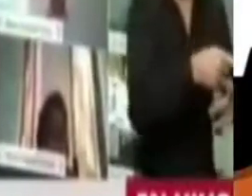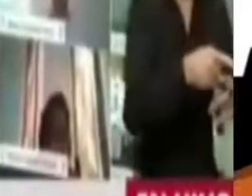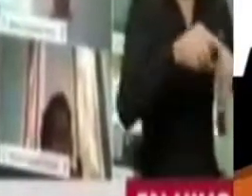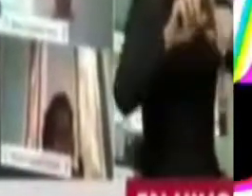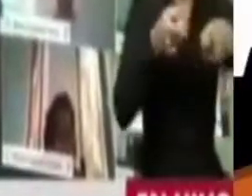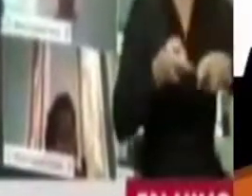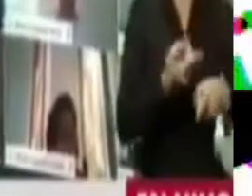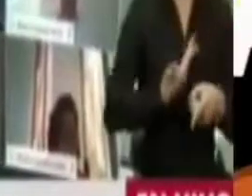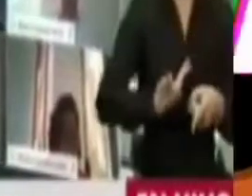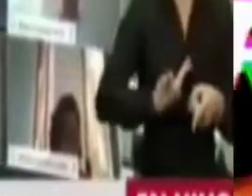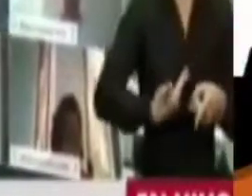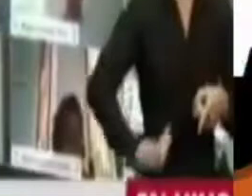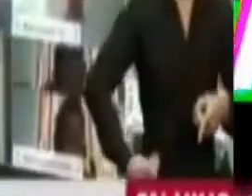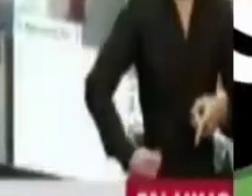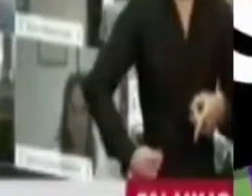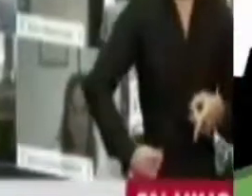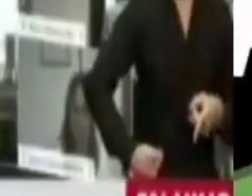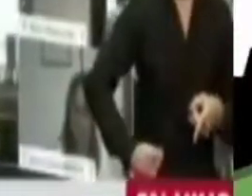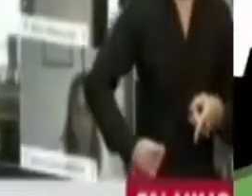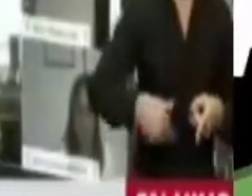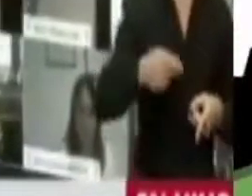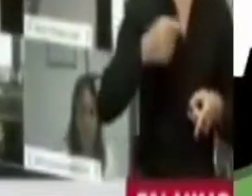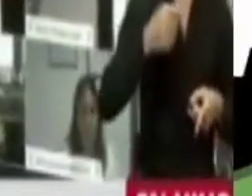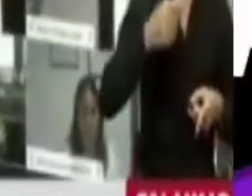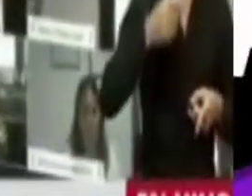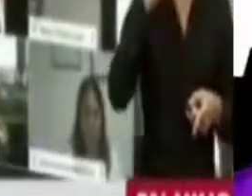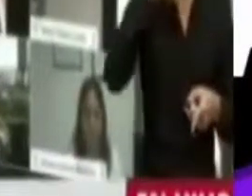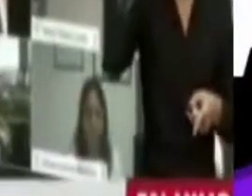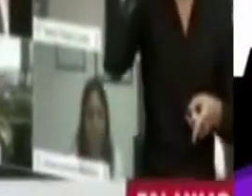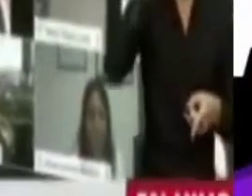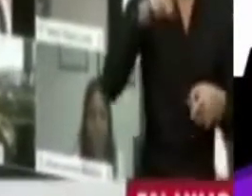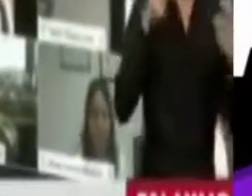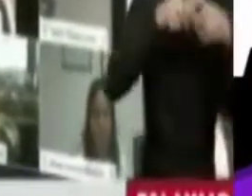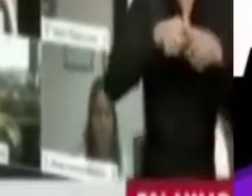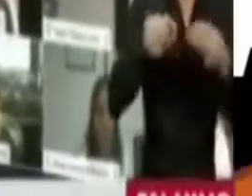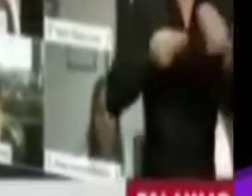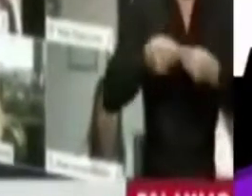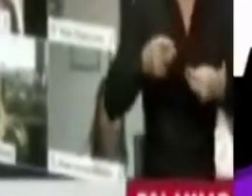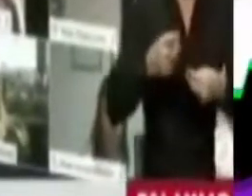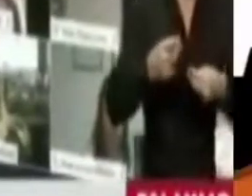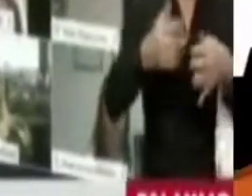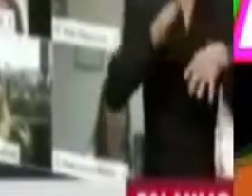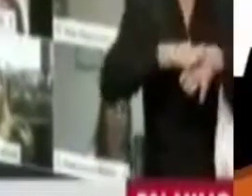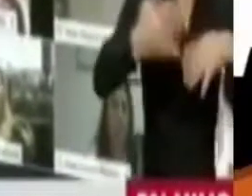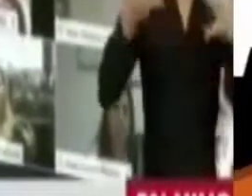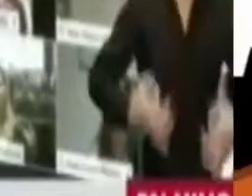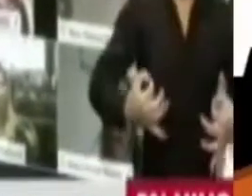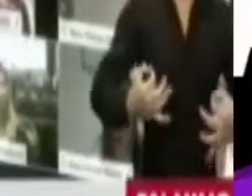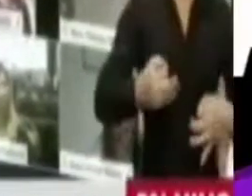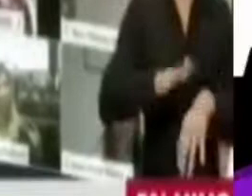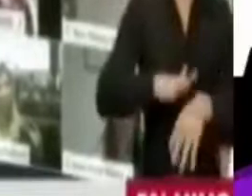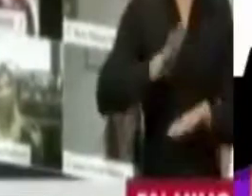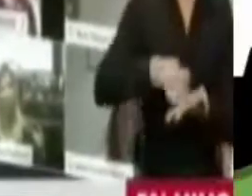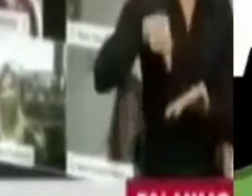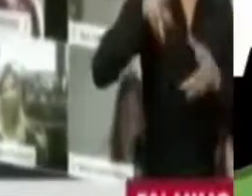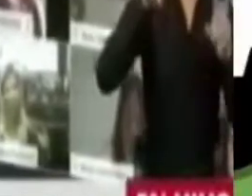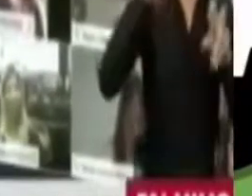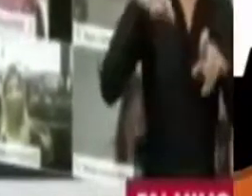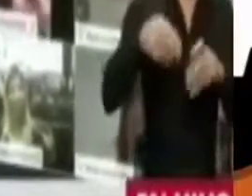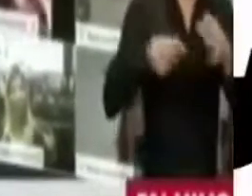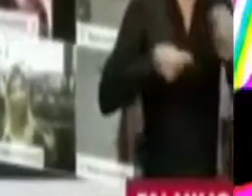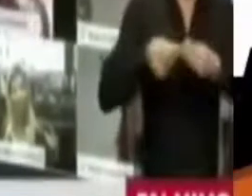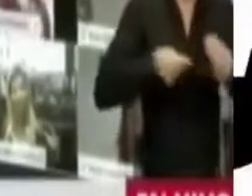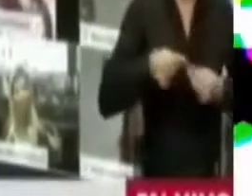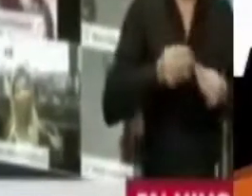un buen acuerdo, se pueda instrumentar una buena forma para pagar, para que se pueda entender el Ejecutivo de la provincia de San